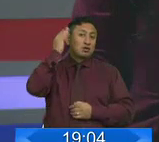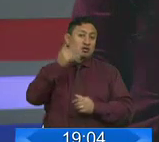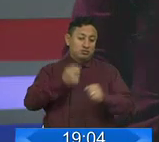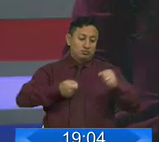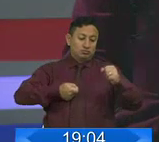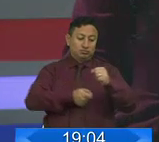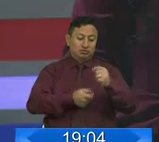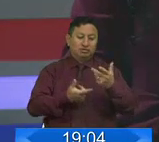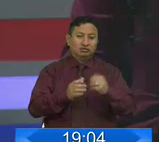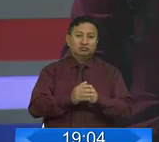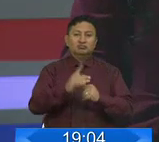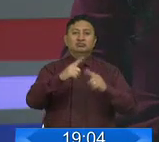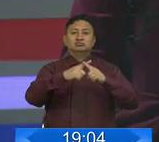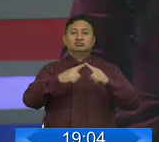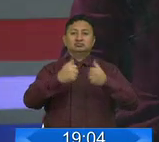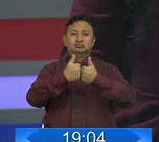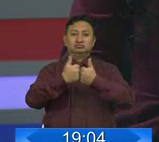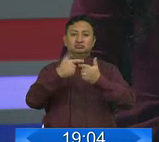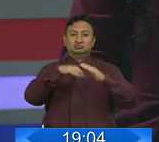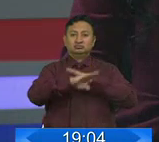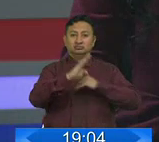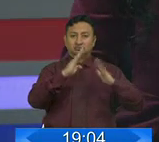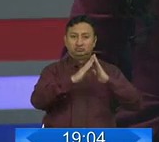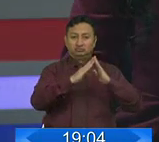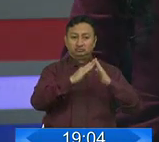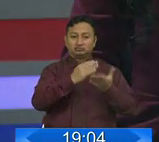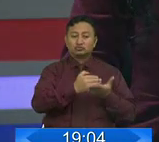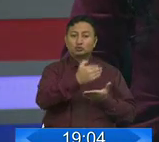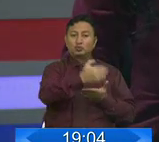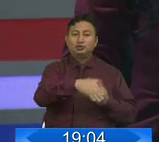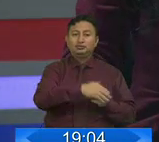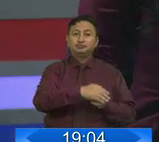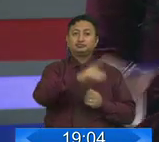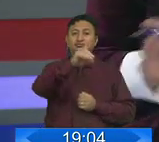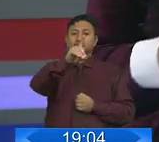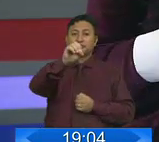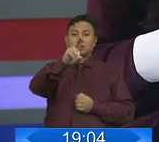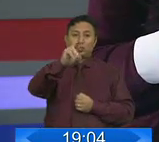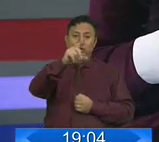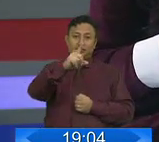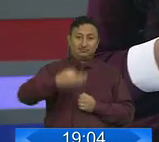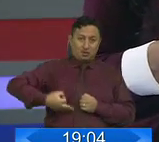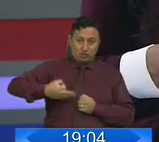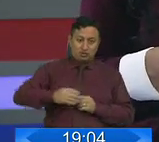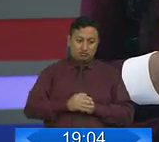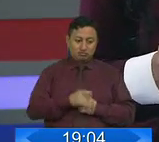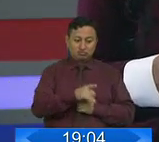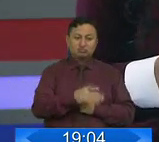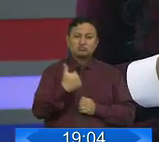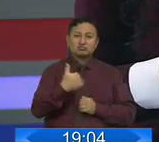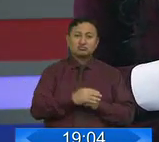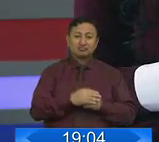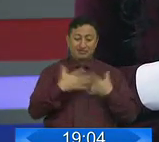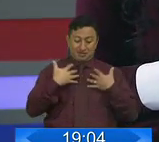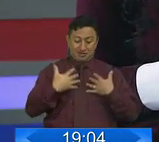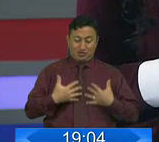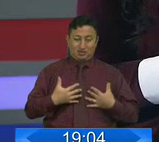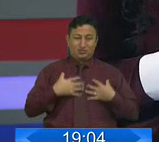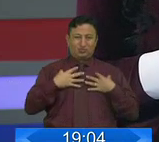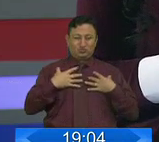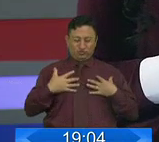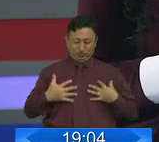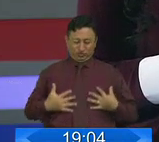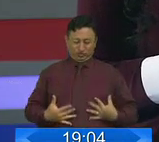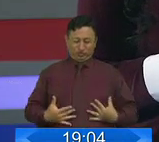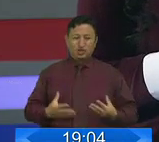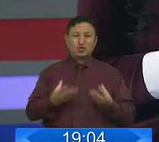ex conviviente dentro de su casa en una ciudadela en el cantón Daule. A la ciudadana la encontraron ensangrentada y con